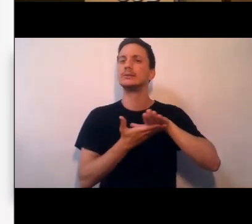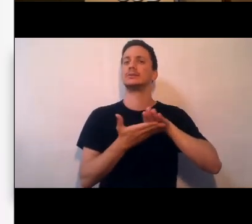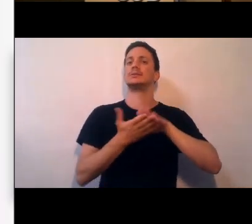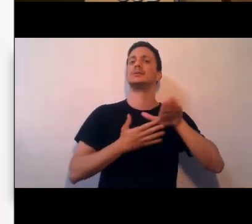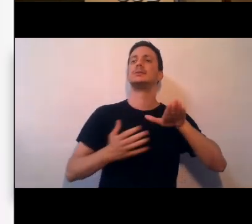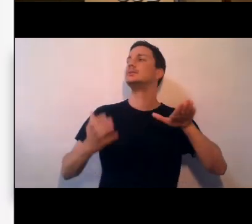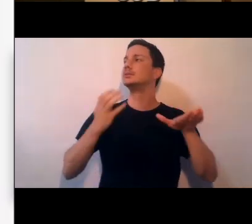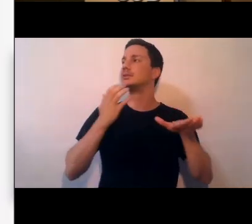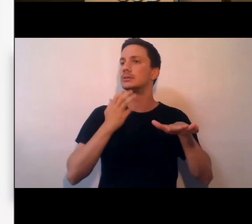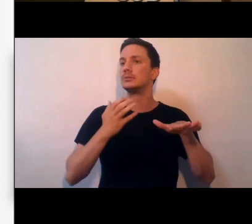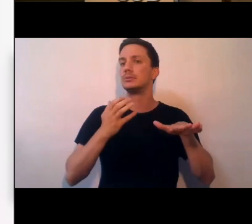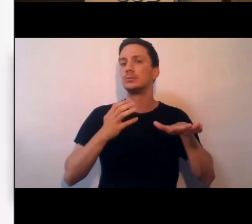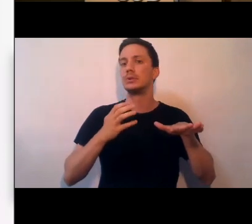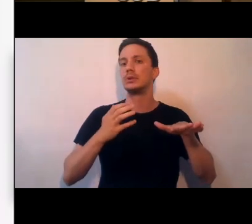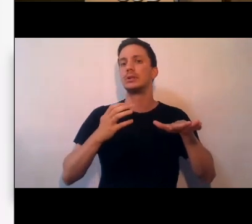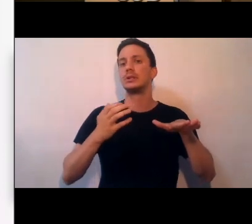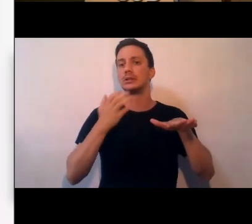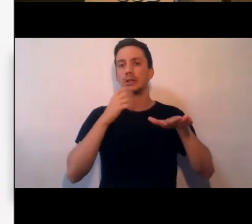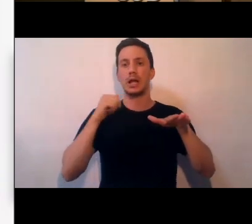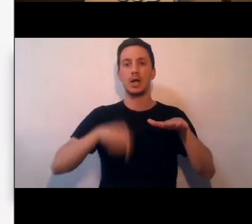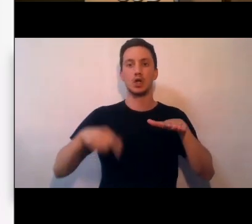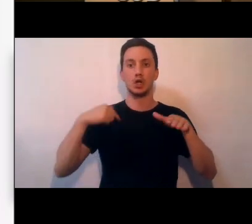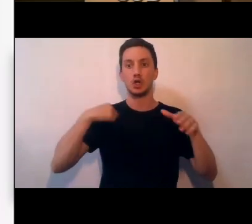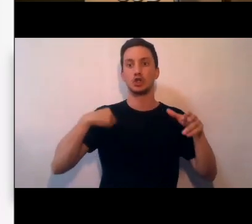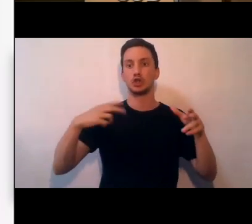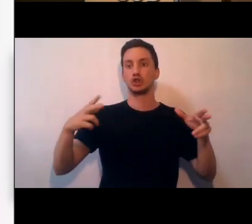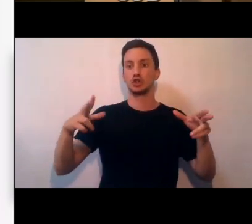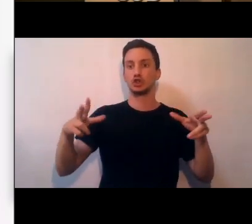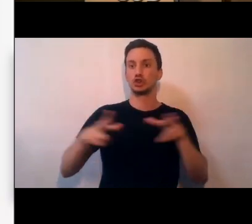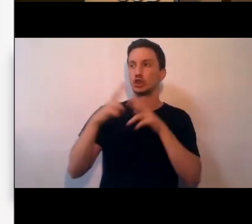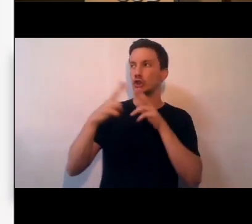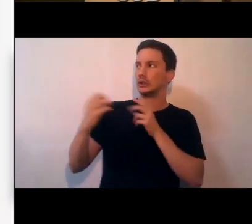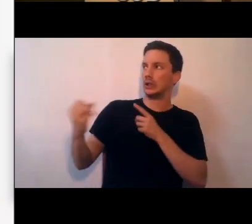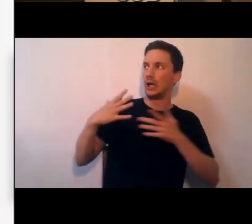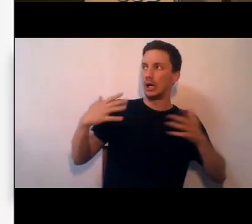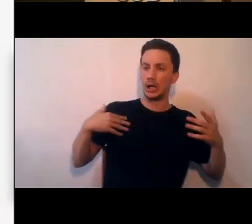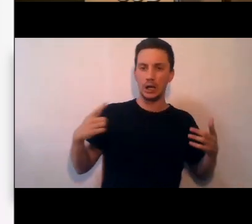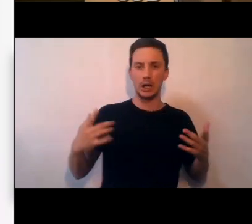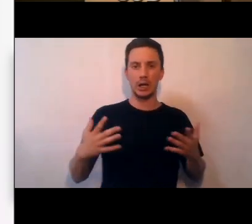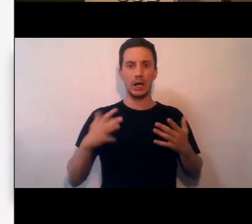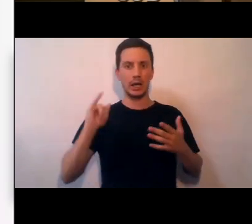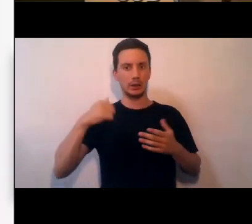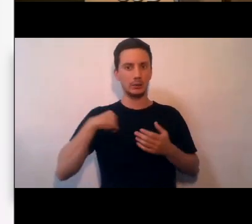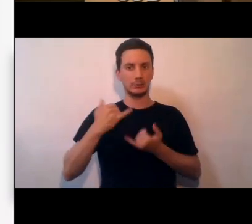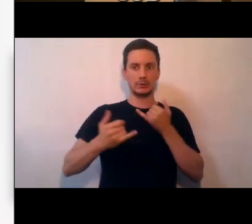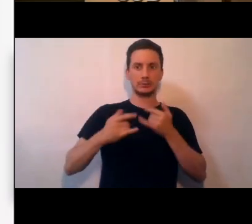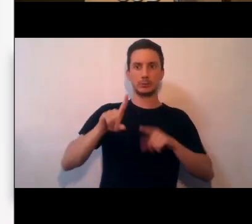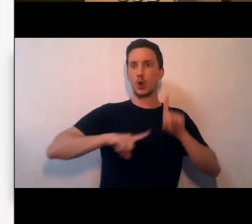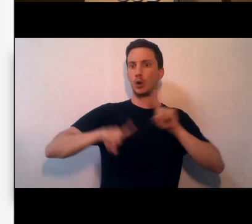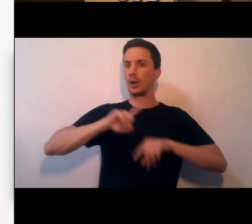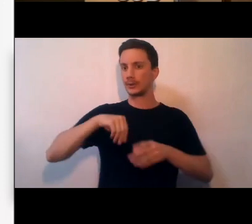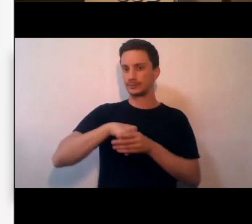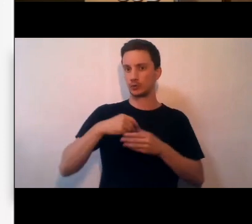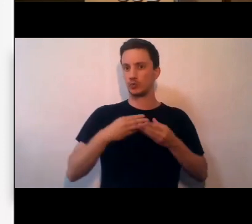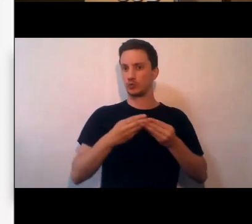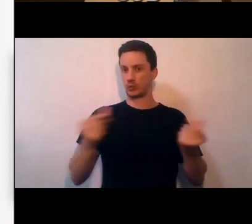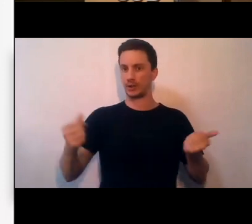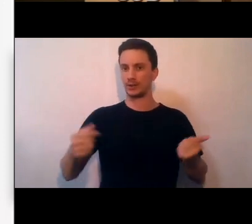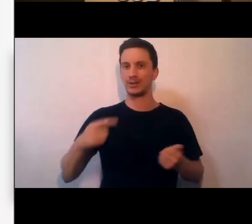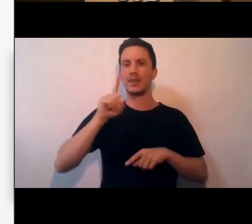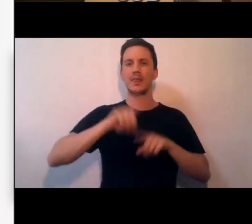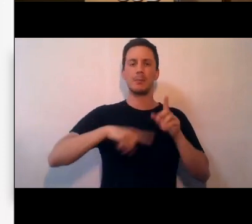suponen un estigma social. O sea que según la verruga, según su localización, según el tamaño